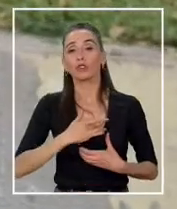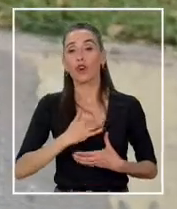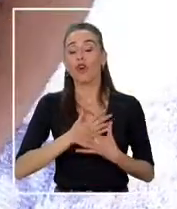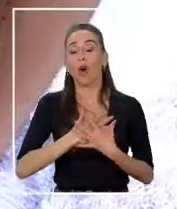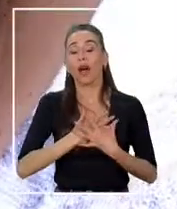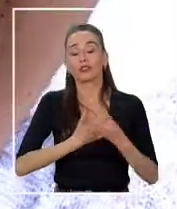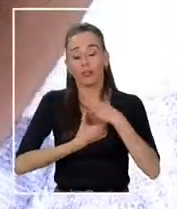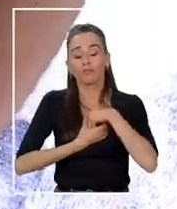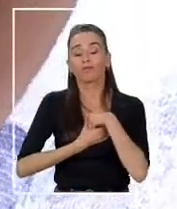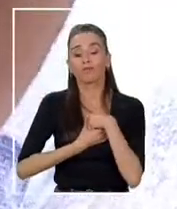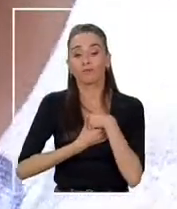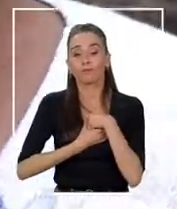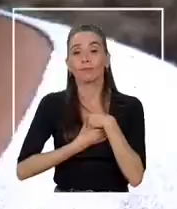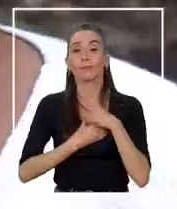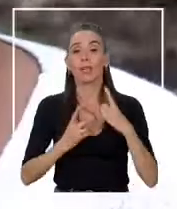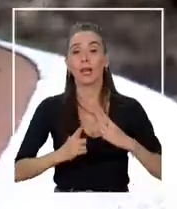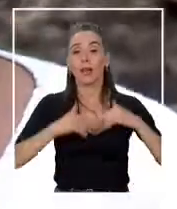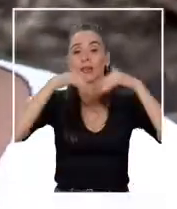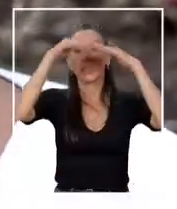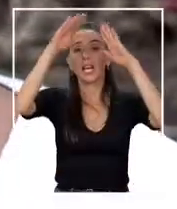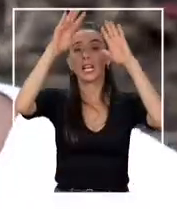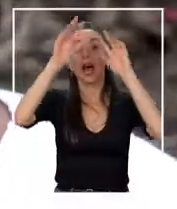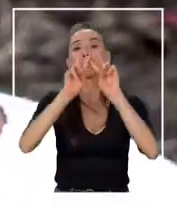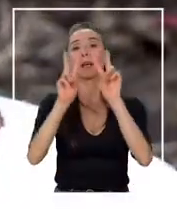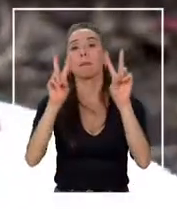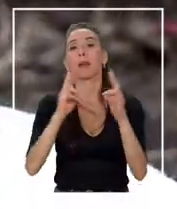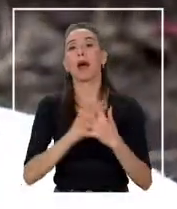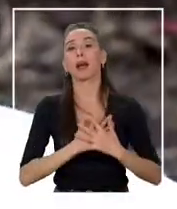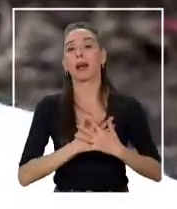corazones. Descansa en paz, querido hermano.